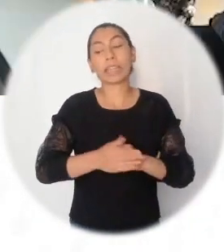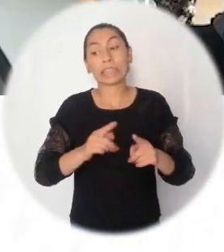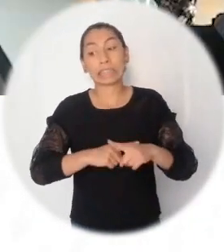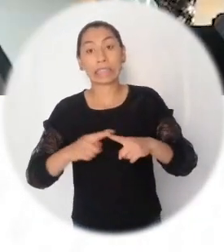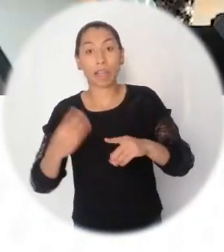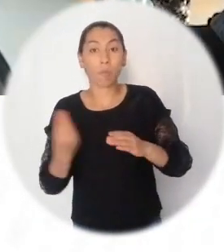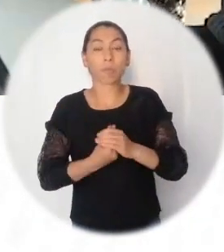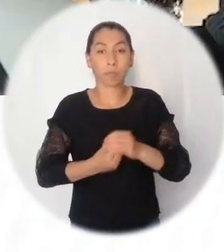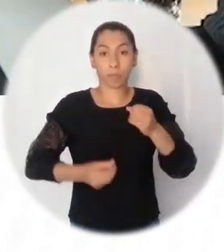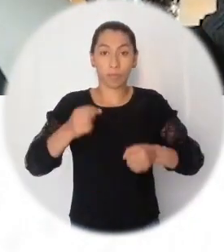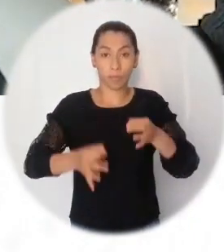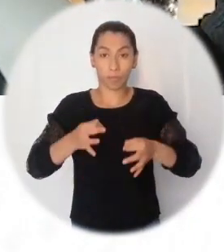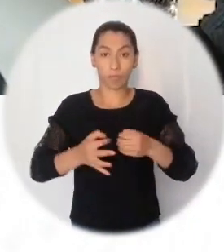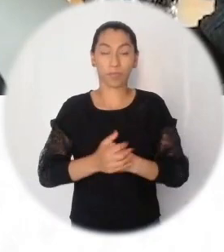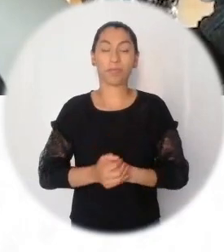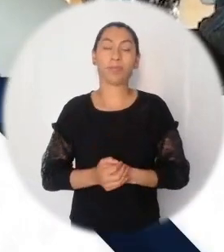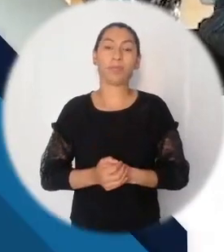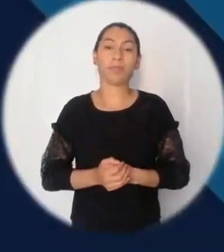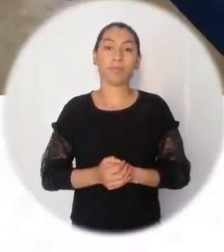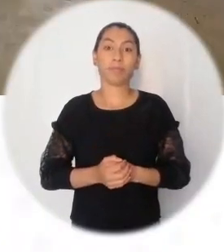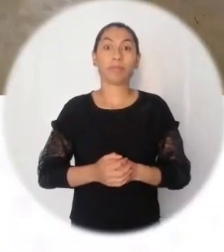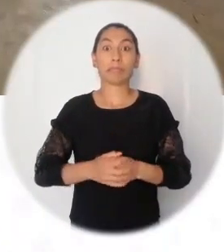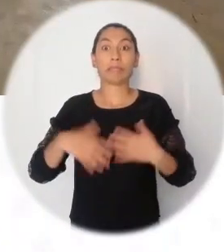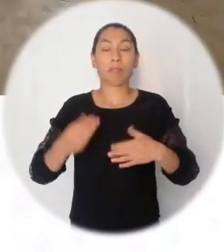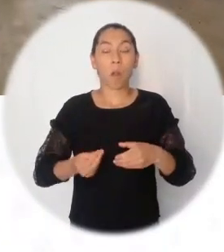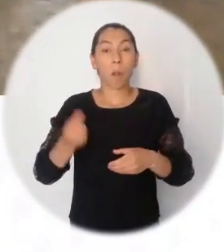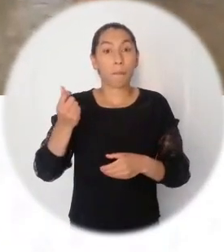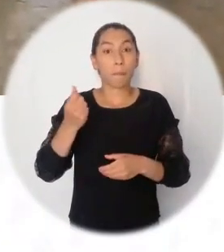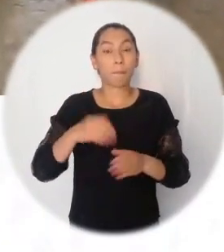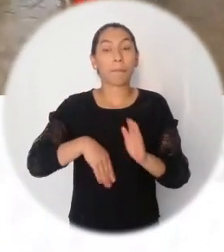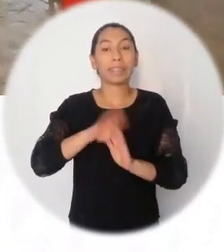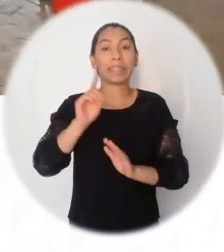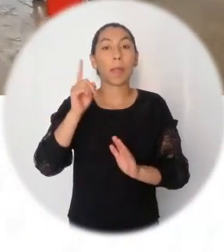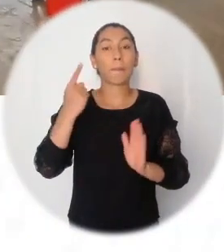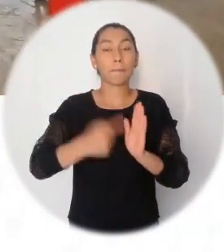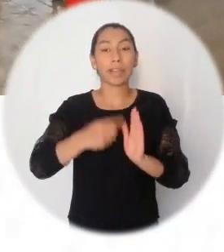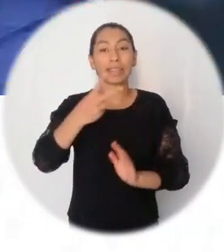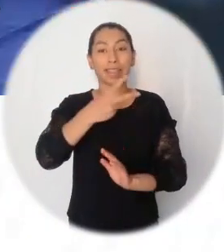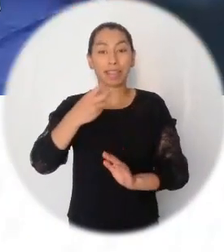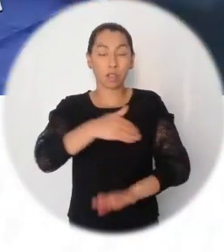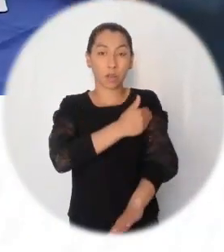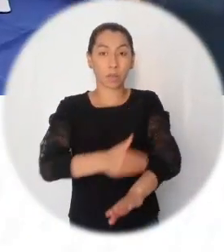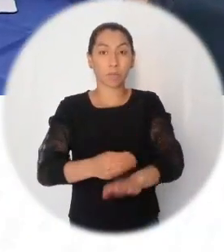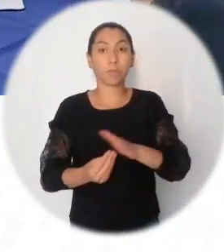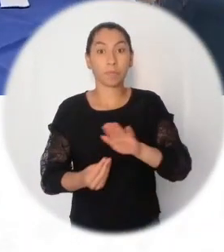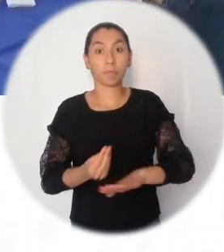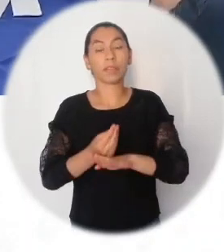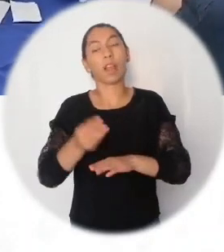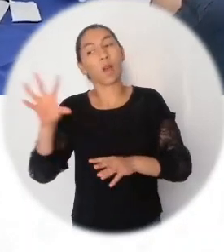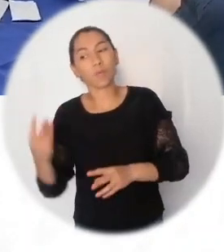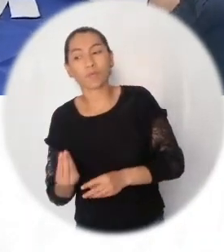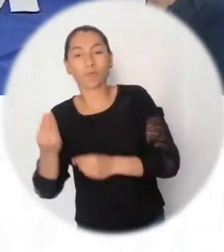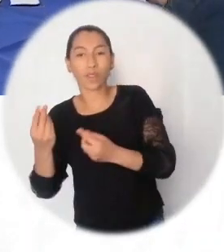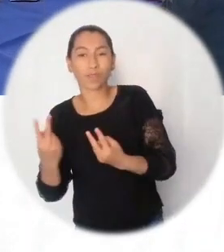el marco de la Semana de la Inclusión con Equidad. Con una inversión superior a los 1.700 millones de pesos, la Unidad para las